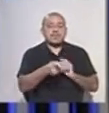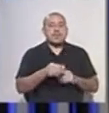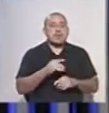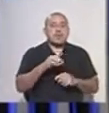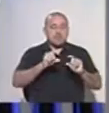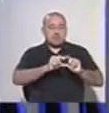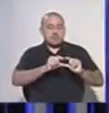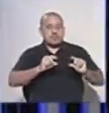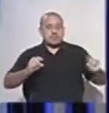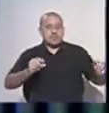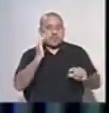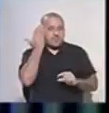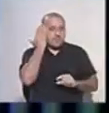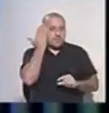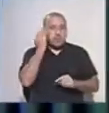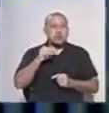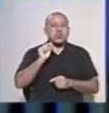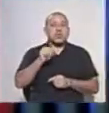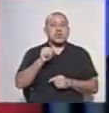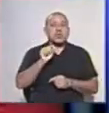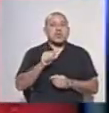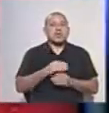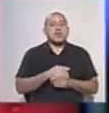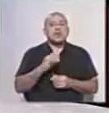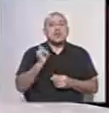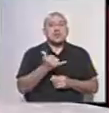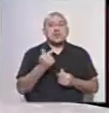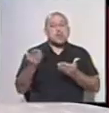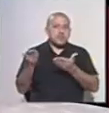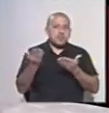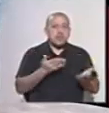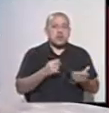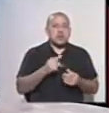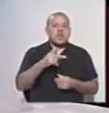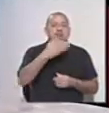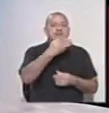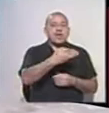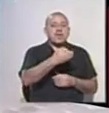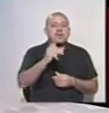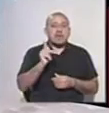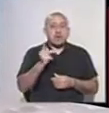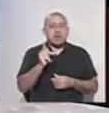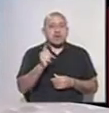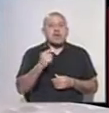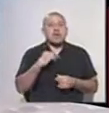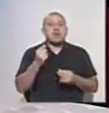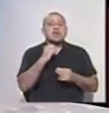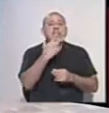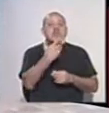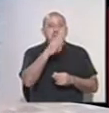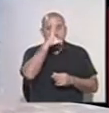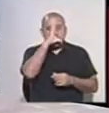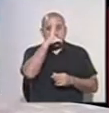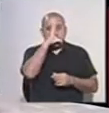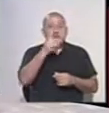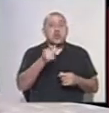@epatnu, en Facebook y en Twitter. Ya están con nosotros Alejandro Alvis y Marcel Queroglián. Van a presentar el 3 de febrero en la Sala Zita Rosa, Que nos